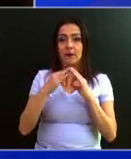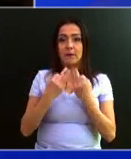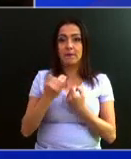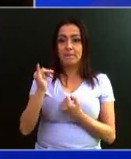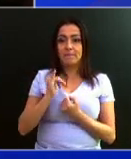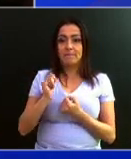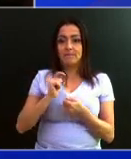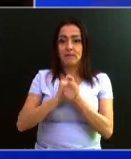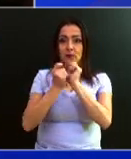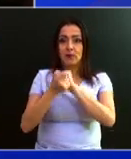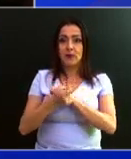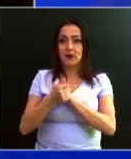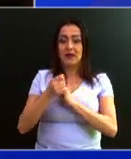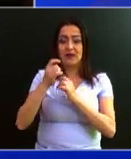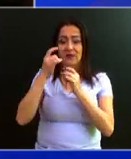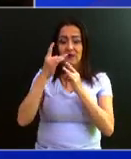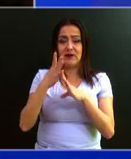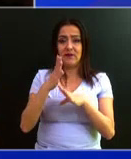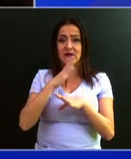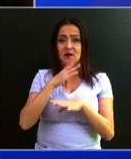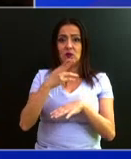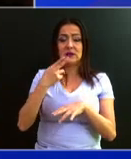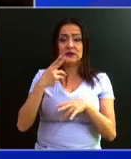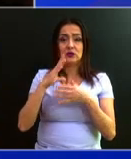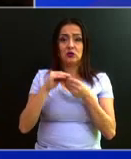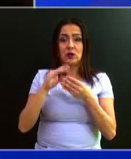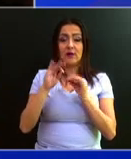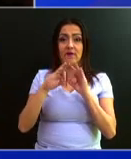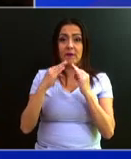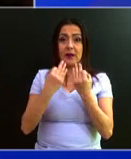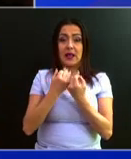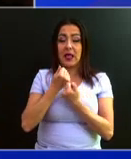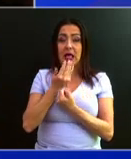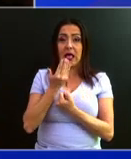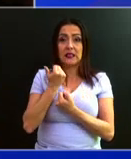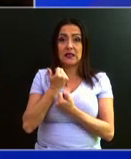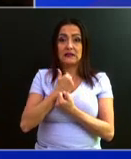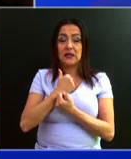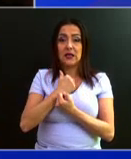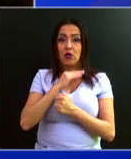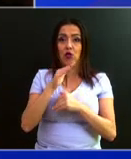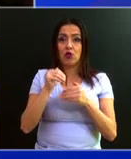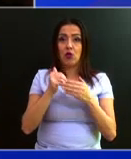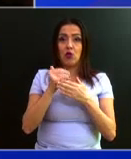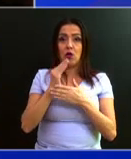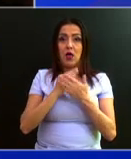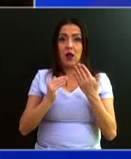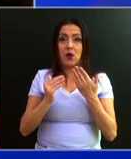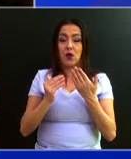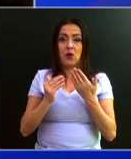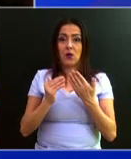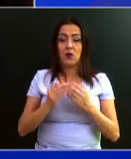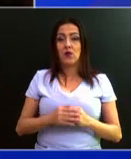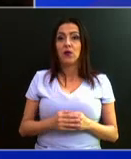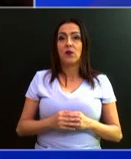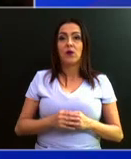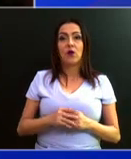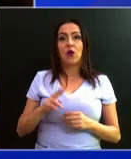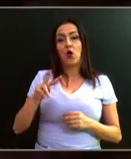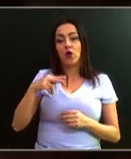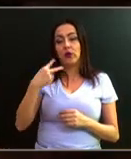también convierte en horrores lo que sería una historia familiar que anteriormente pues tenía todos los tintes de algo completamente lo